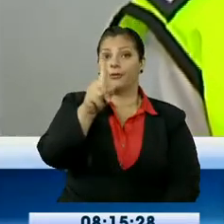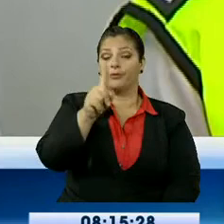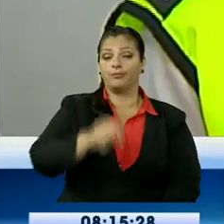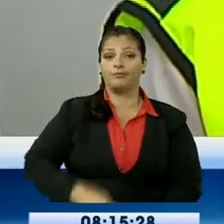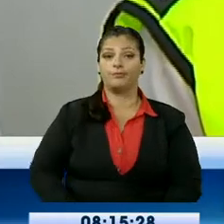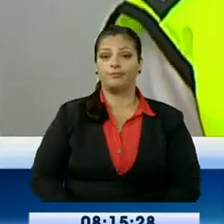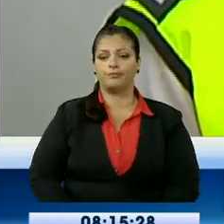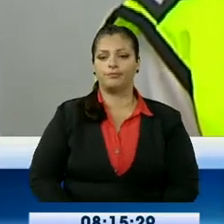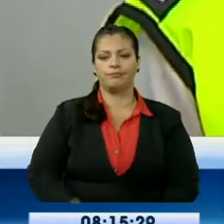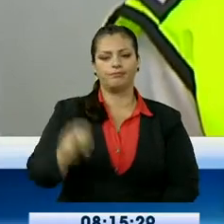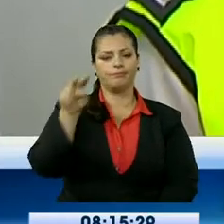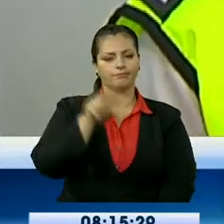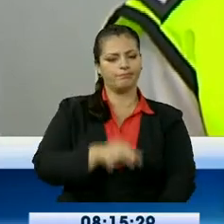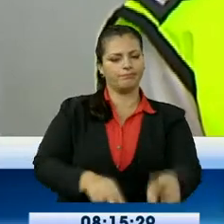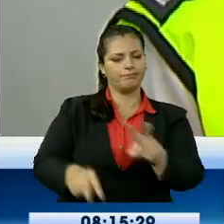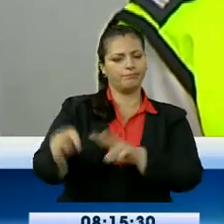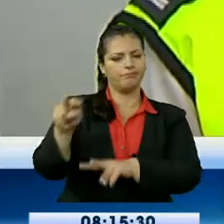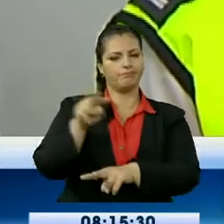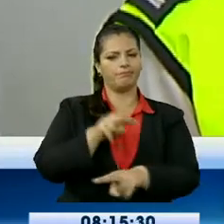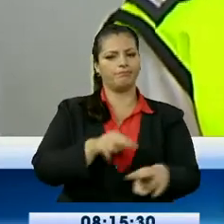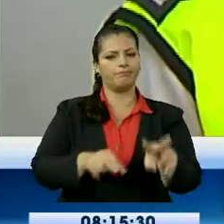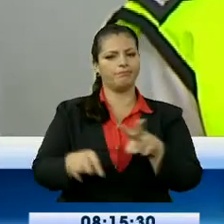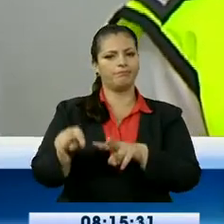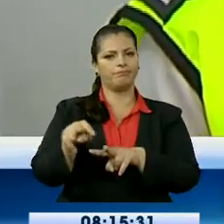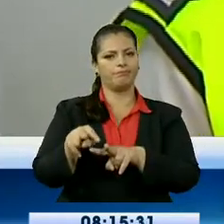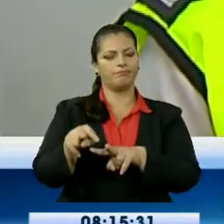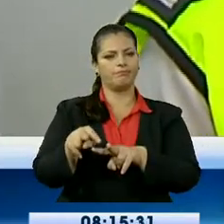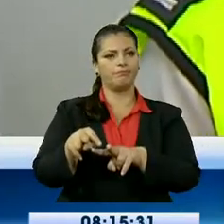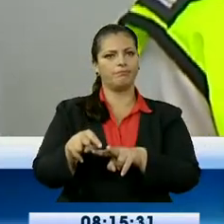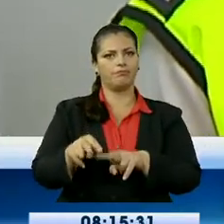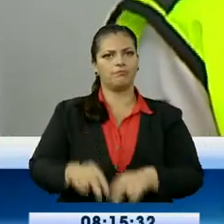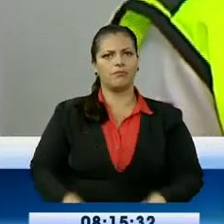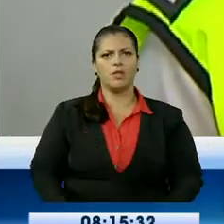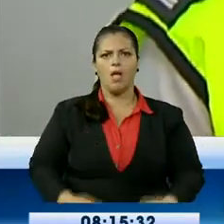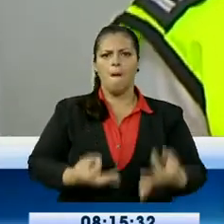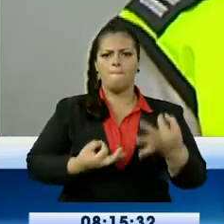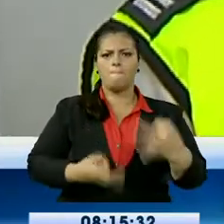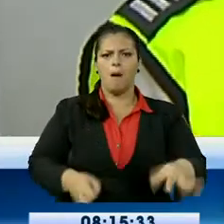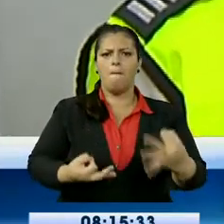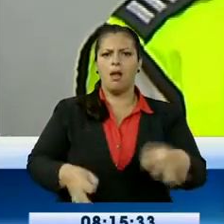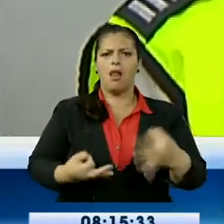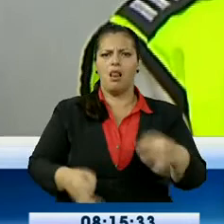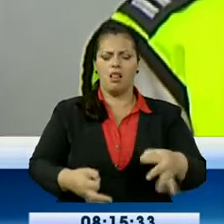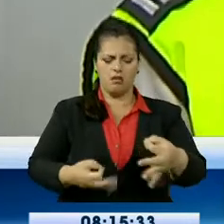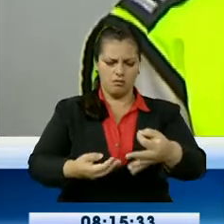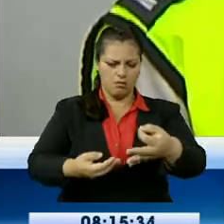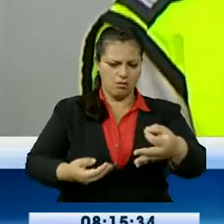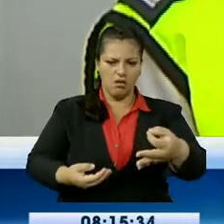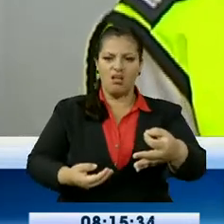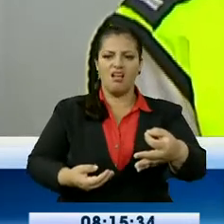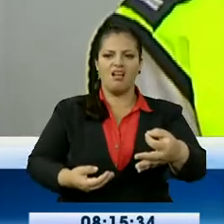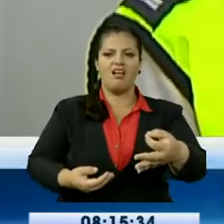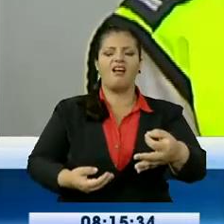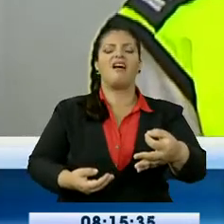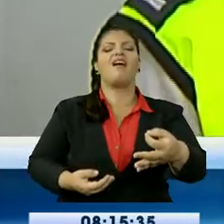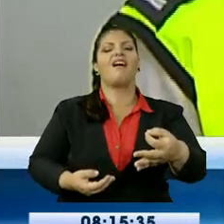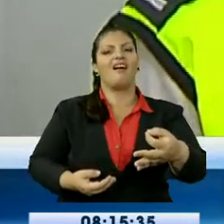podemos verificar que a más de eso tienen hojas o pedazos de papel para continuar